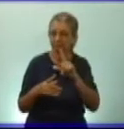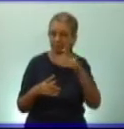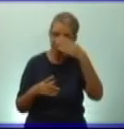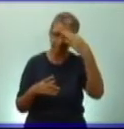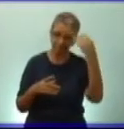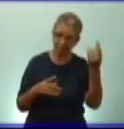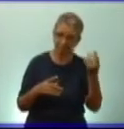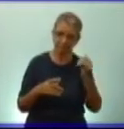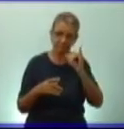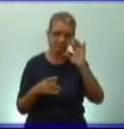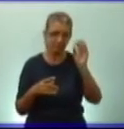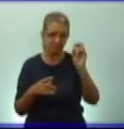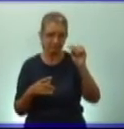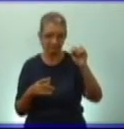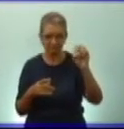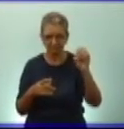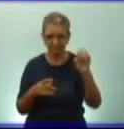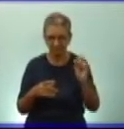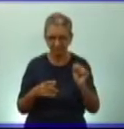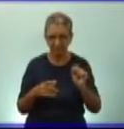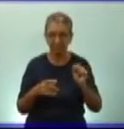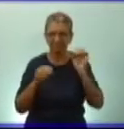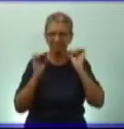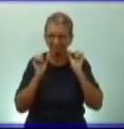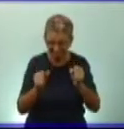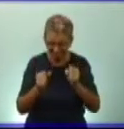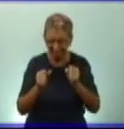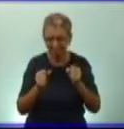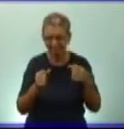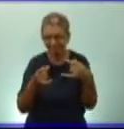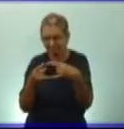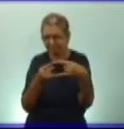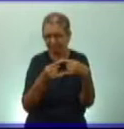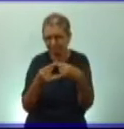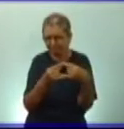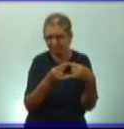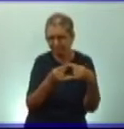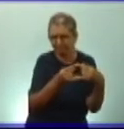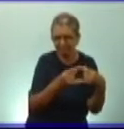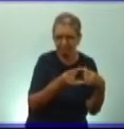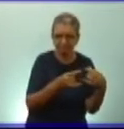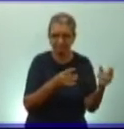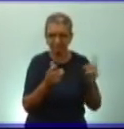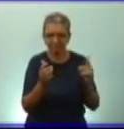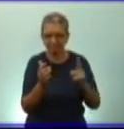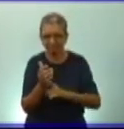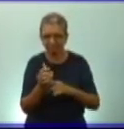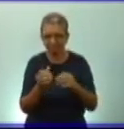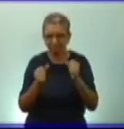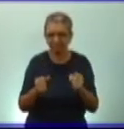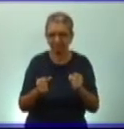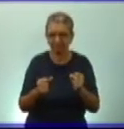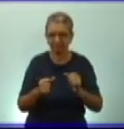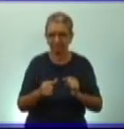por iones. Entre esos iones existen fuertes atracciones electrostáticas. Como son fuertes, por tanto, hay que